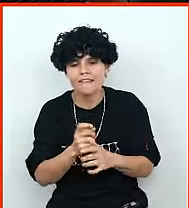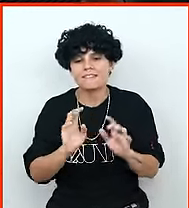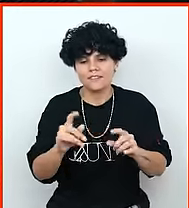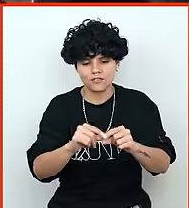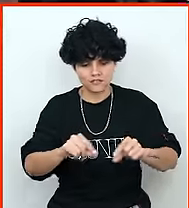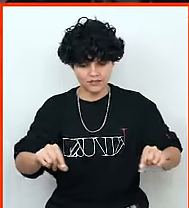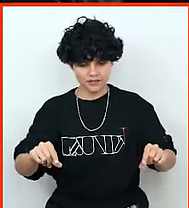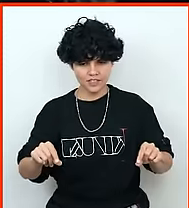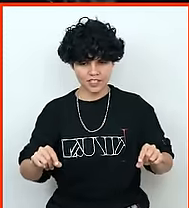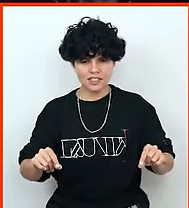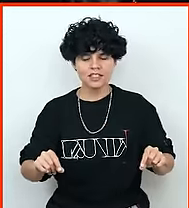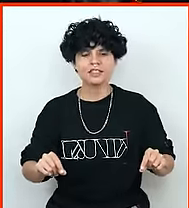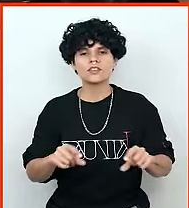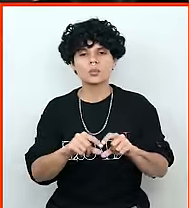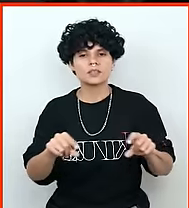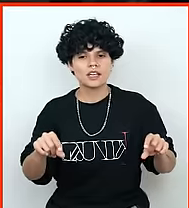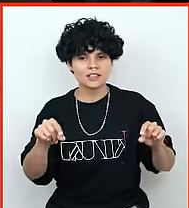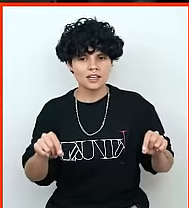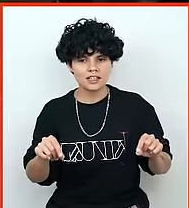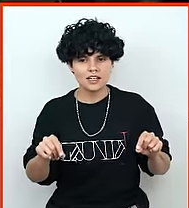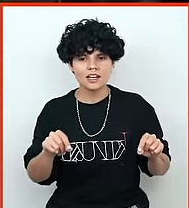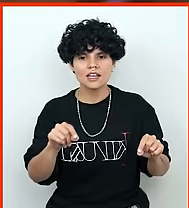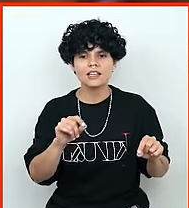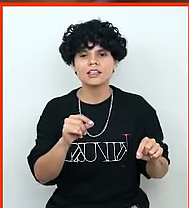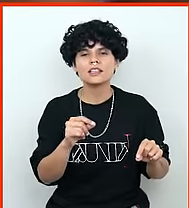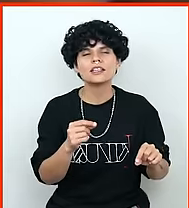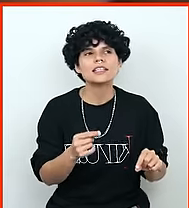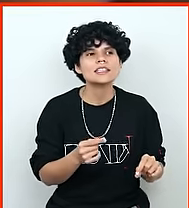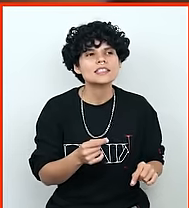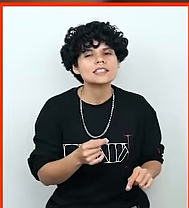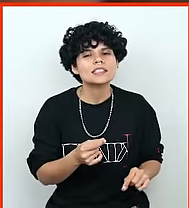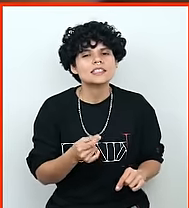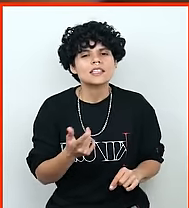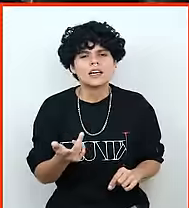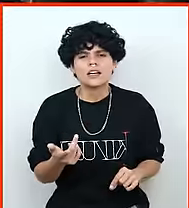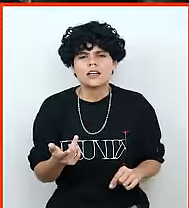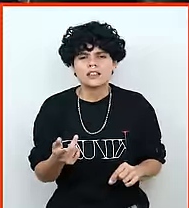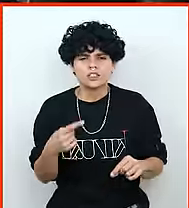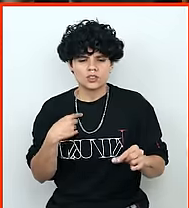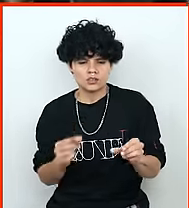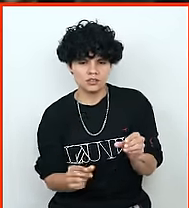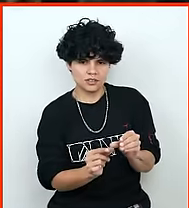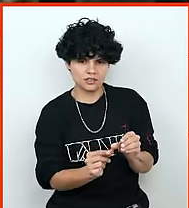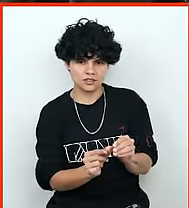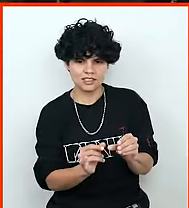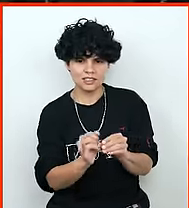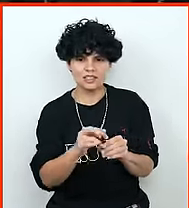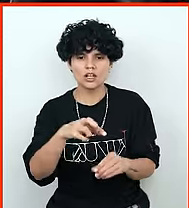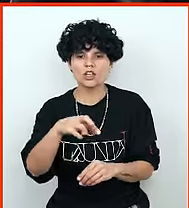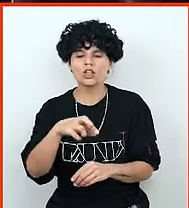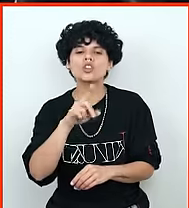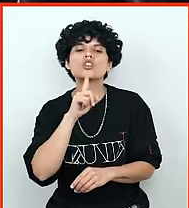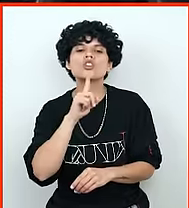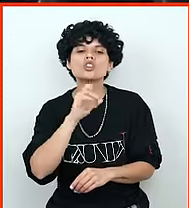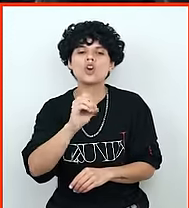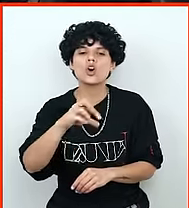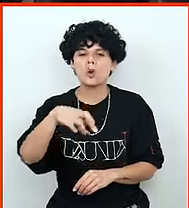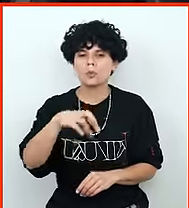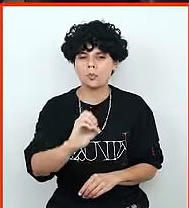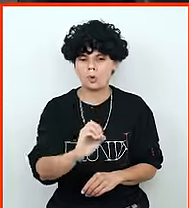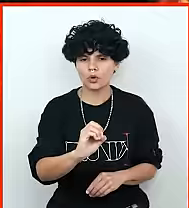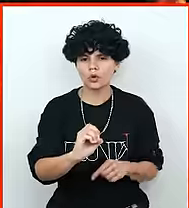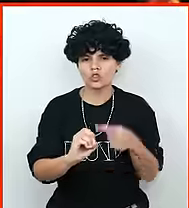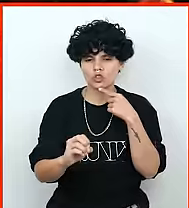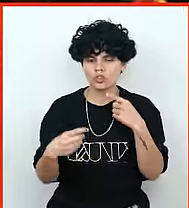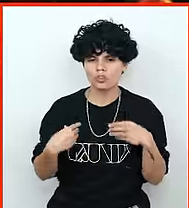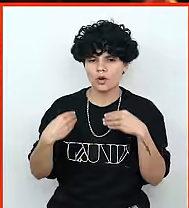completarte acá y voy a poner... ¿Sabes qué? Sí. Topo. Agente topo. Ah. Agente topo. Topo. Te